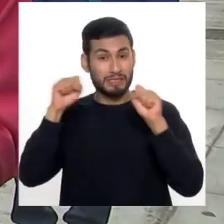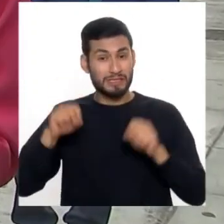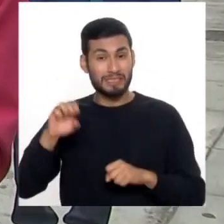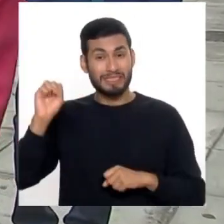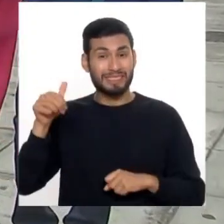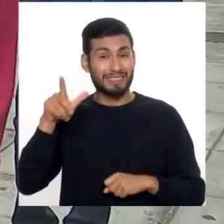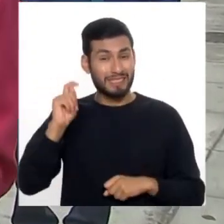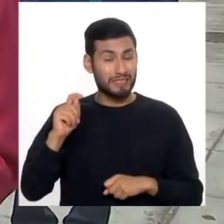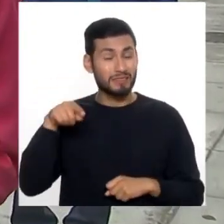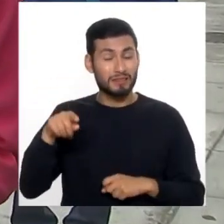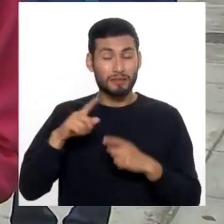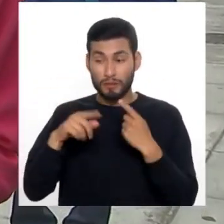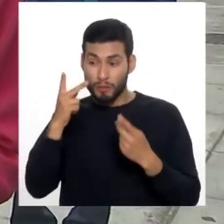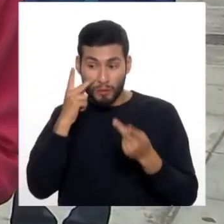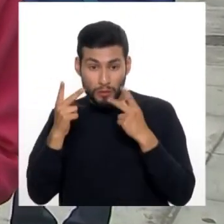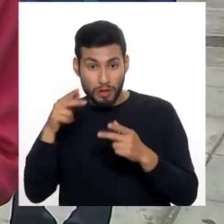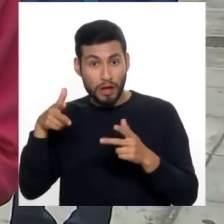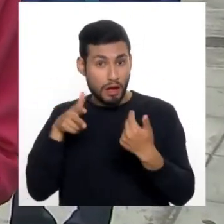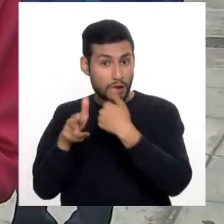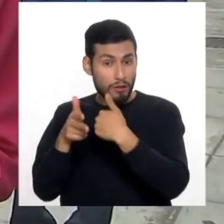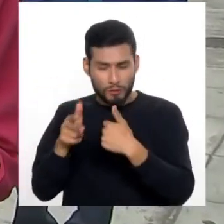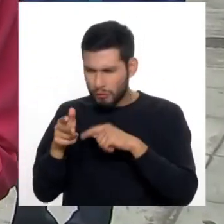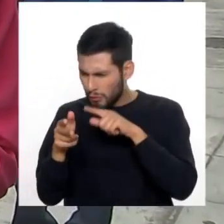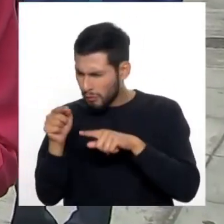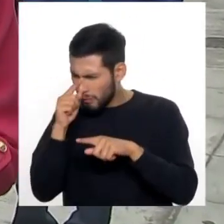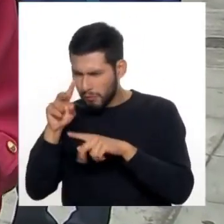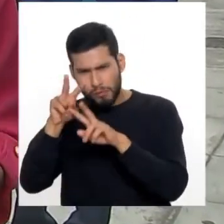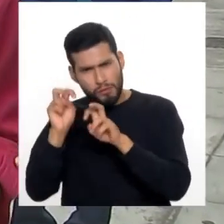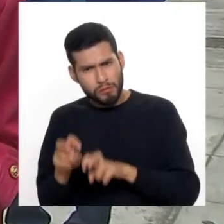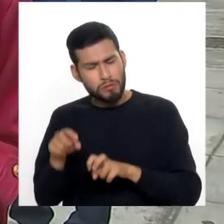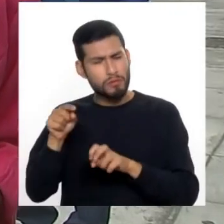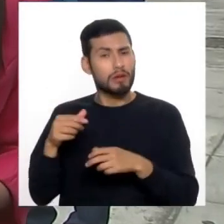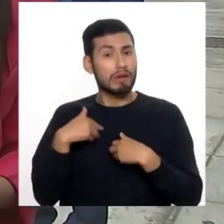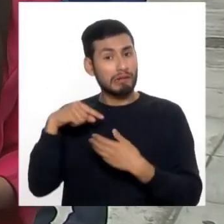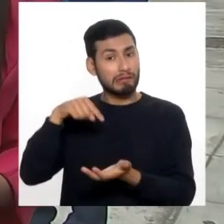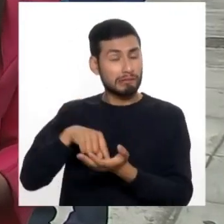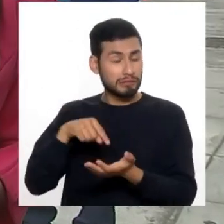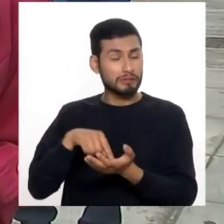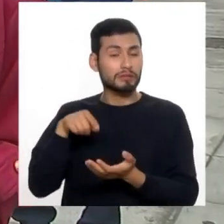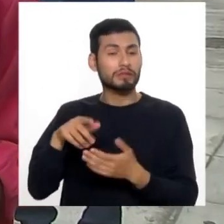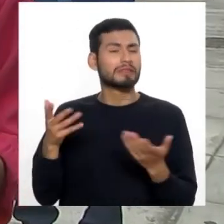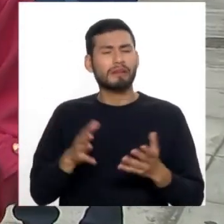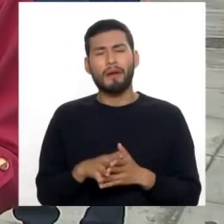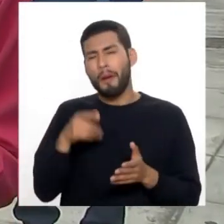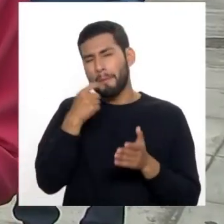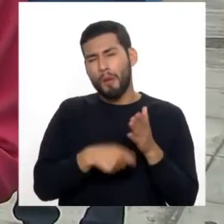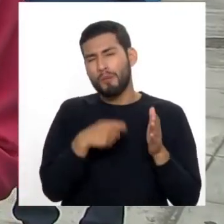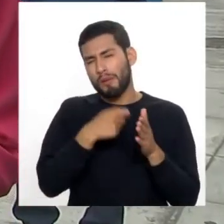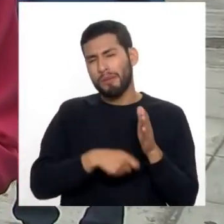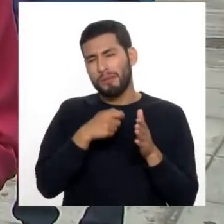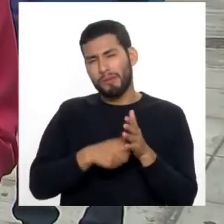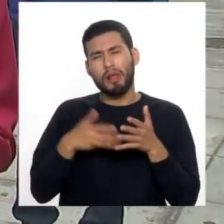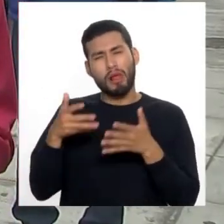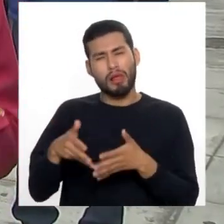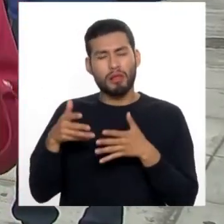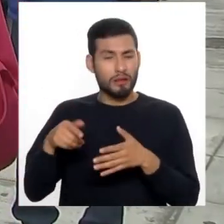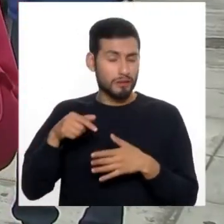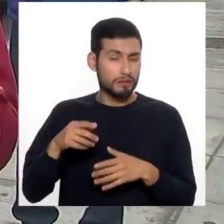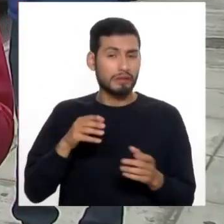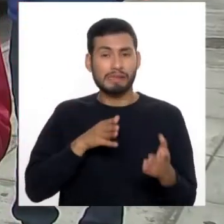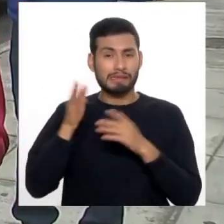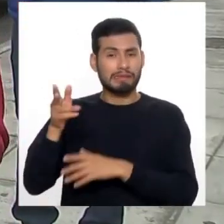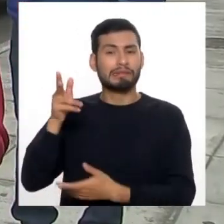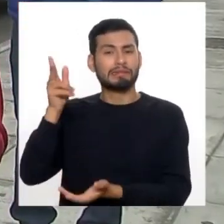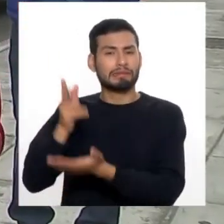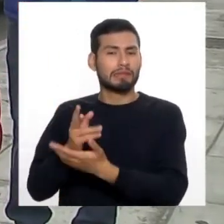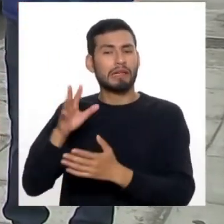SAT, viendo los vehículos que cuentan con pues estas deudas a raíz de las multas, están siendo también llevados al depósito.